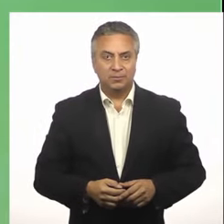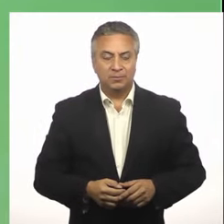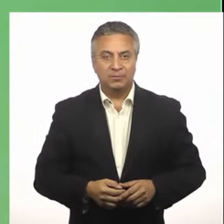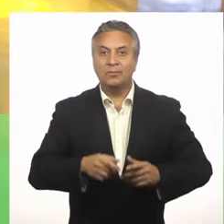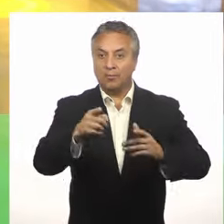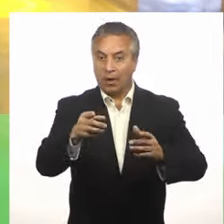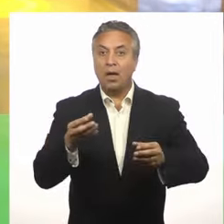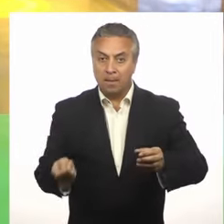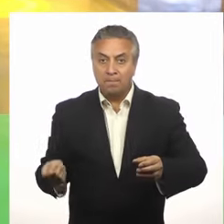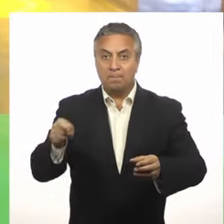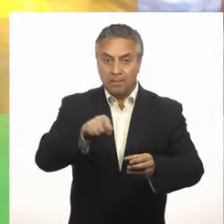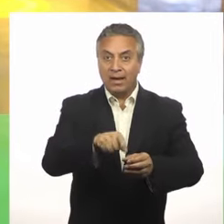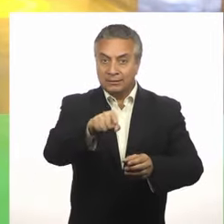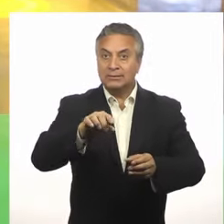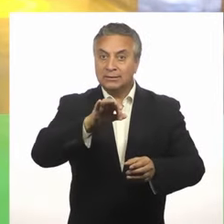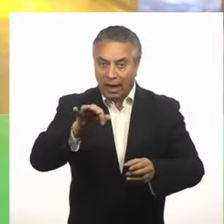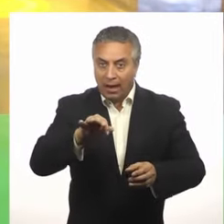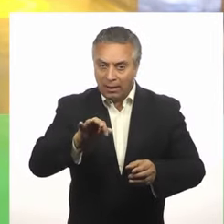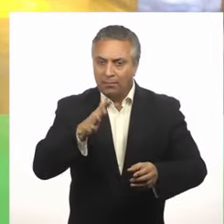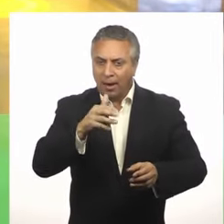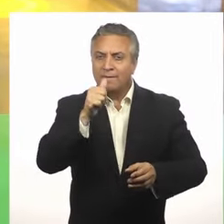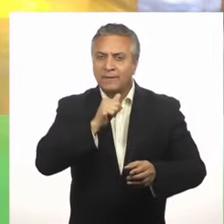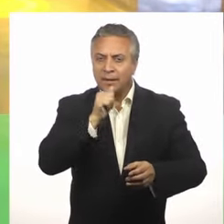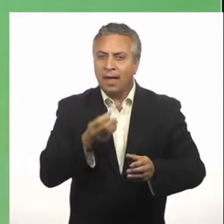Agregamos sal. Parece que le falta un poco más.